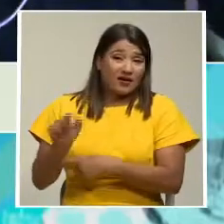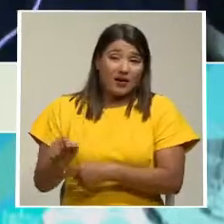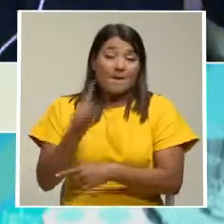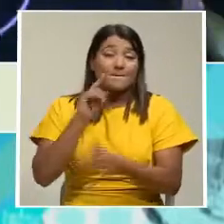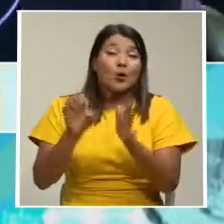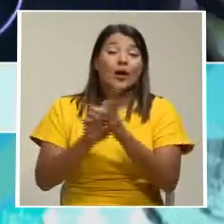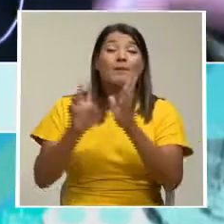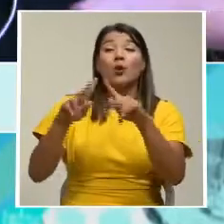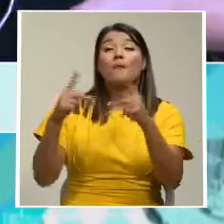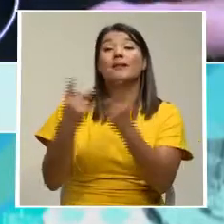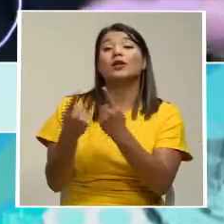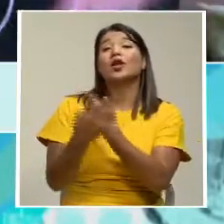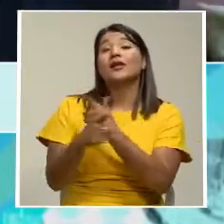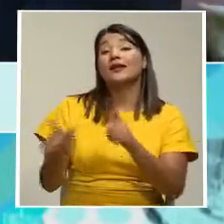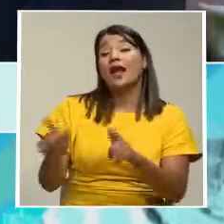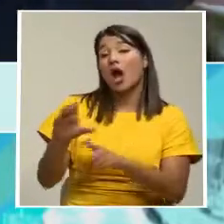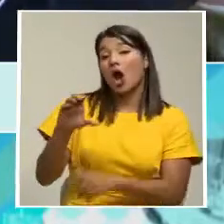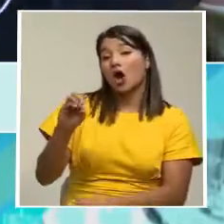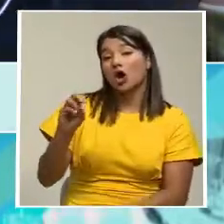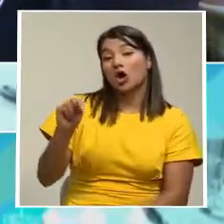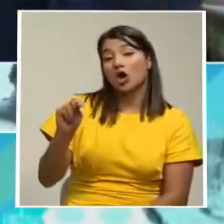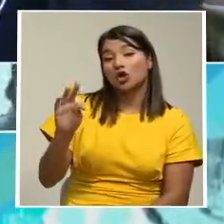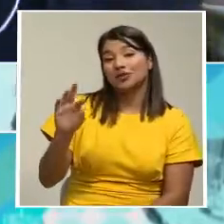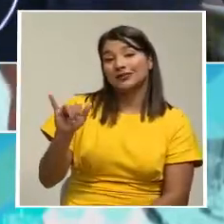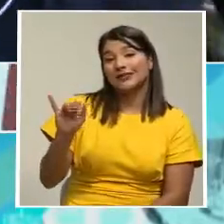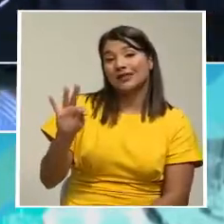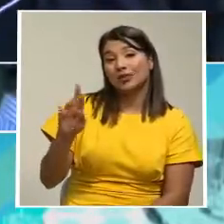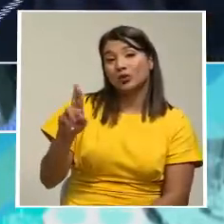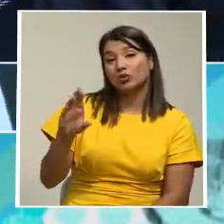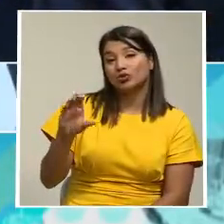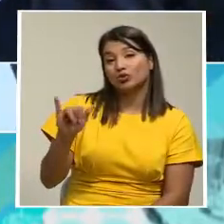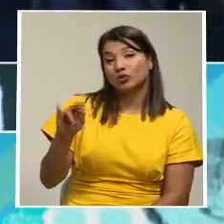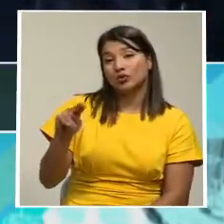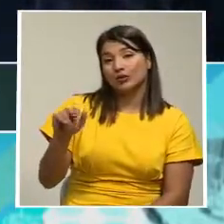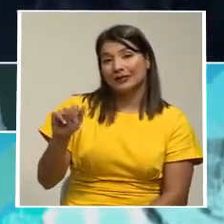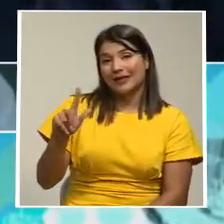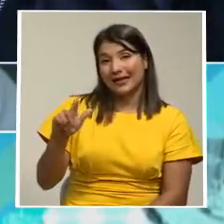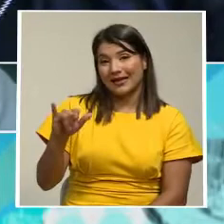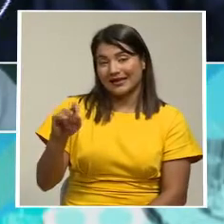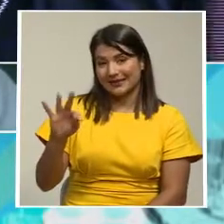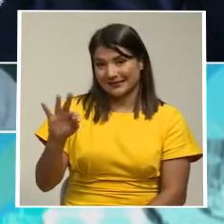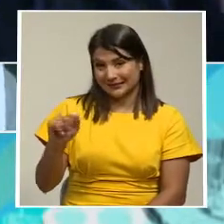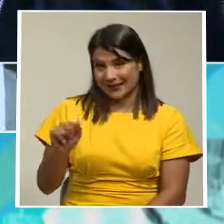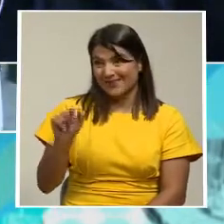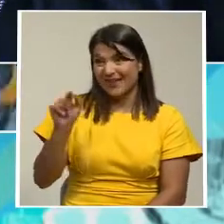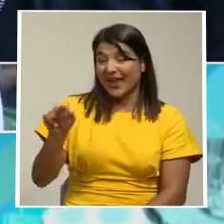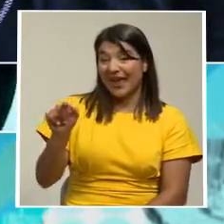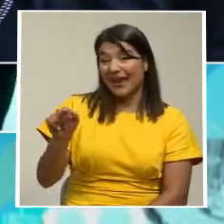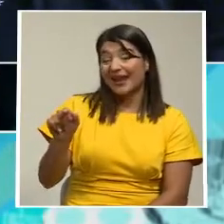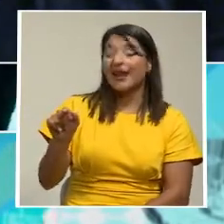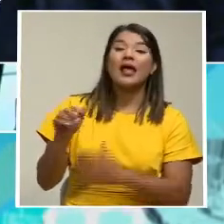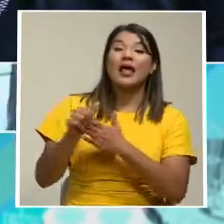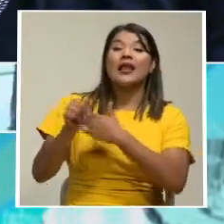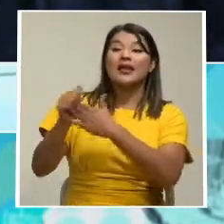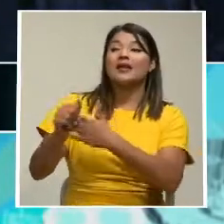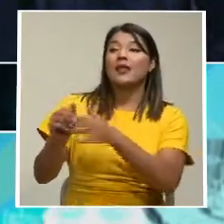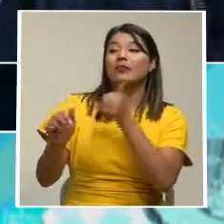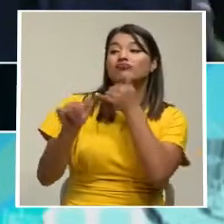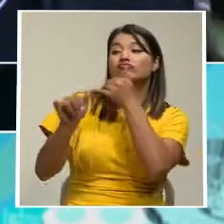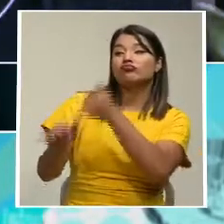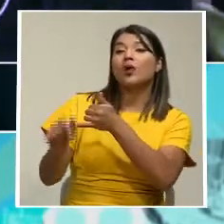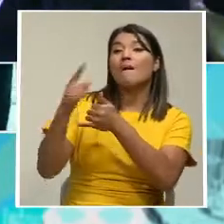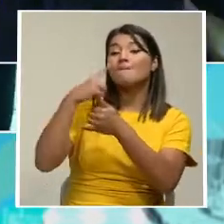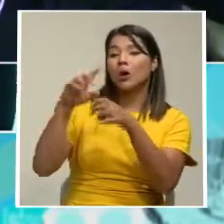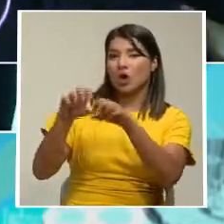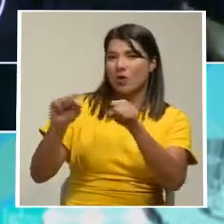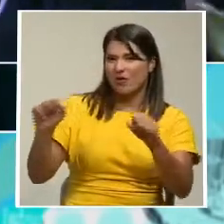Partido Liberal Constitucionalista del expresidente Arnoldo Alemán, que fue acusado, incluso tuvo un juicio por corrupción, porque